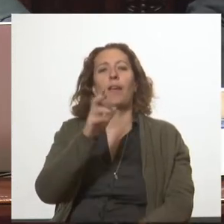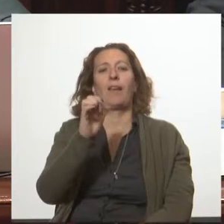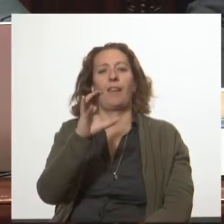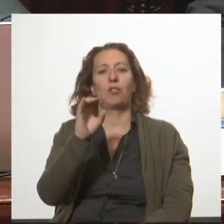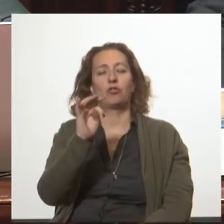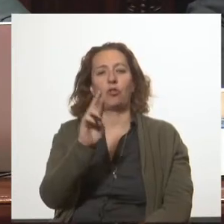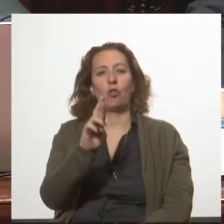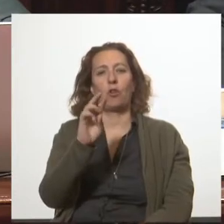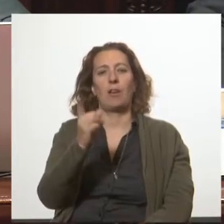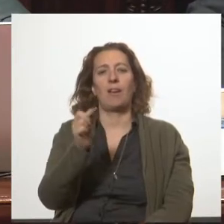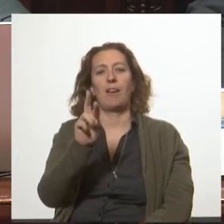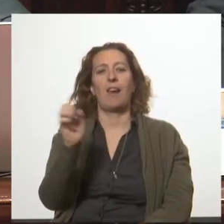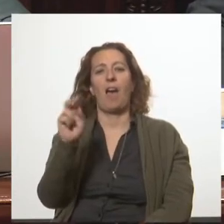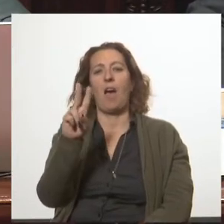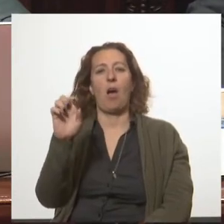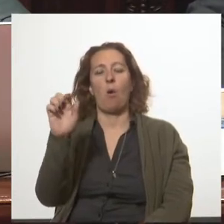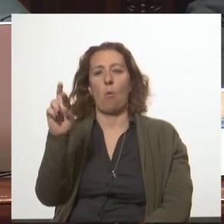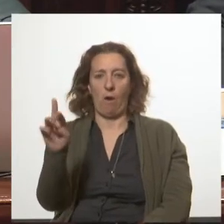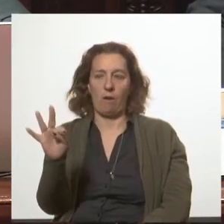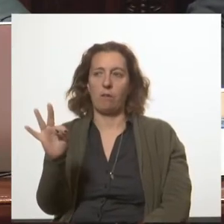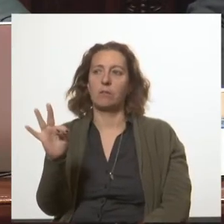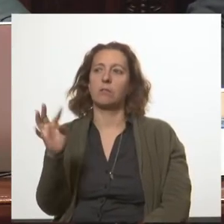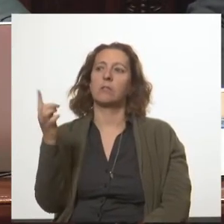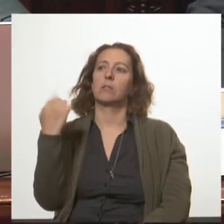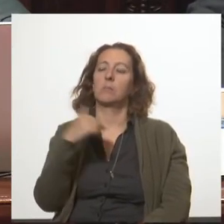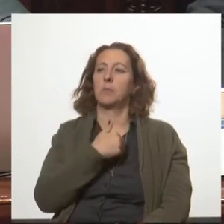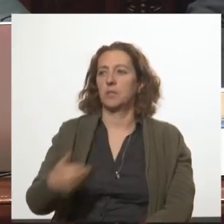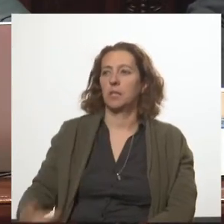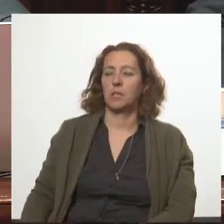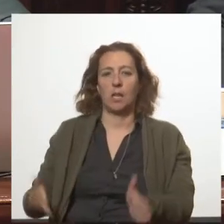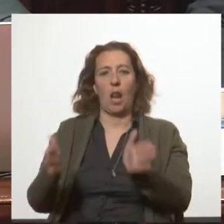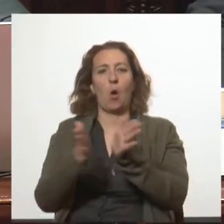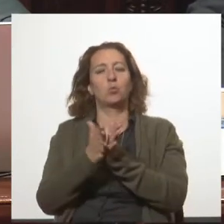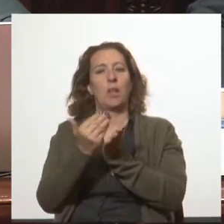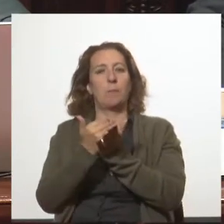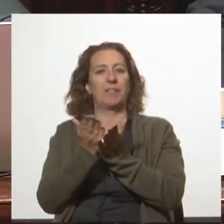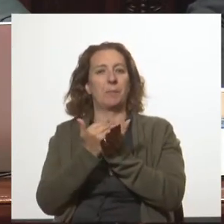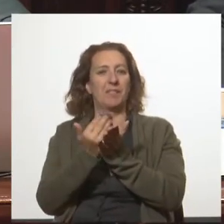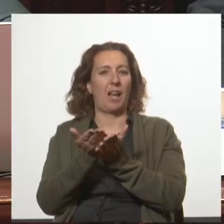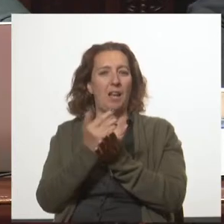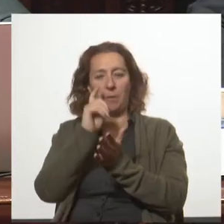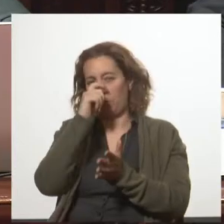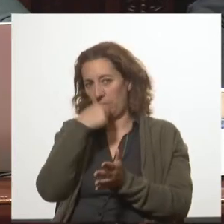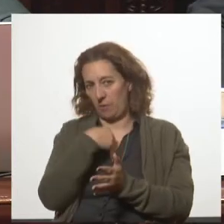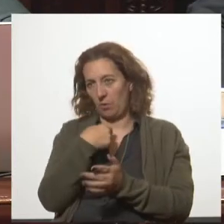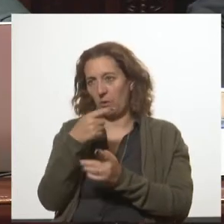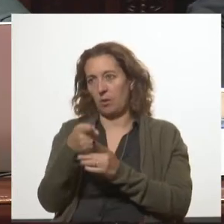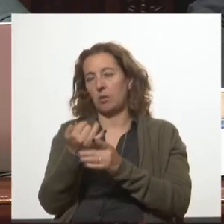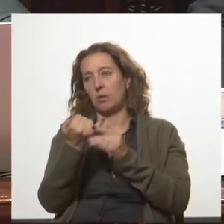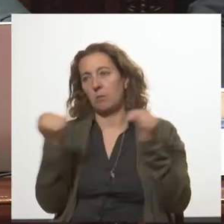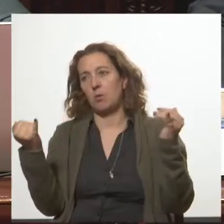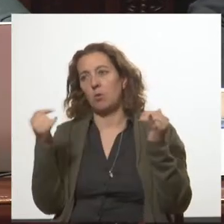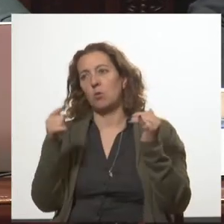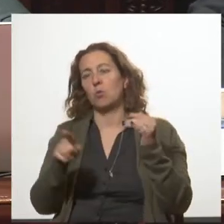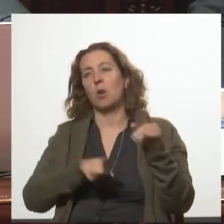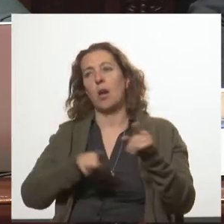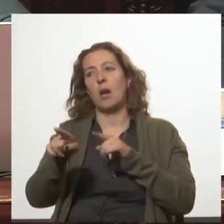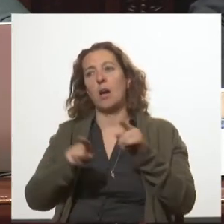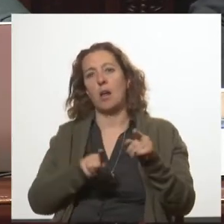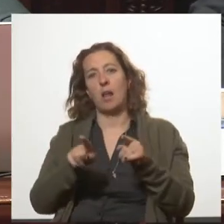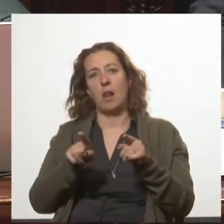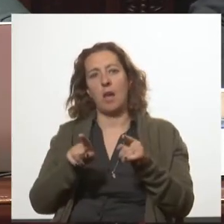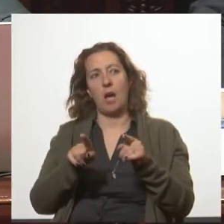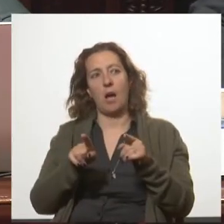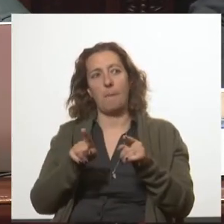presidente de la junta departamental de montevideo cargo en el que terminó su carrera política cuyo nombre tenía el